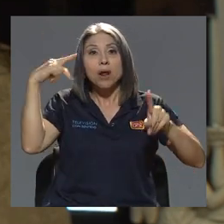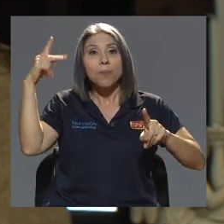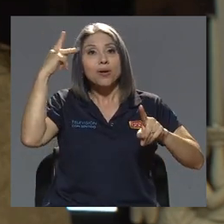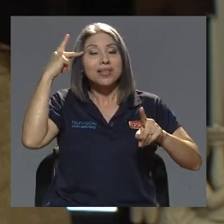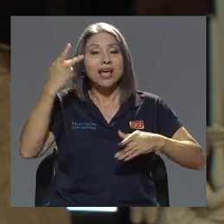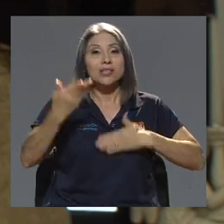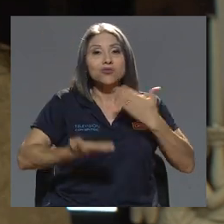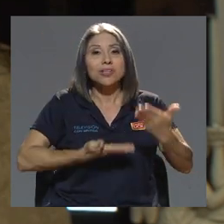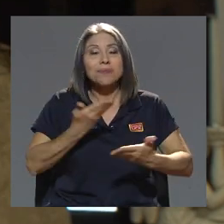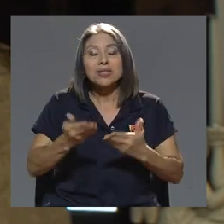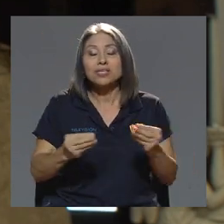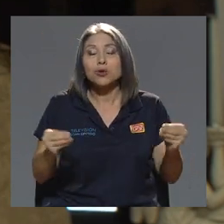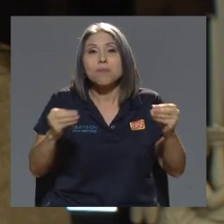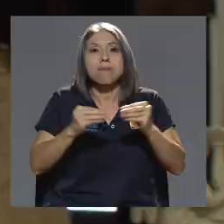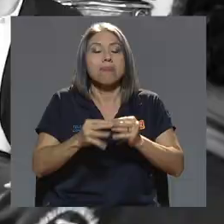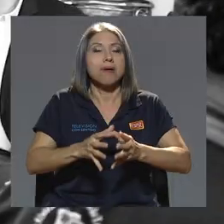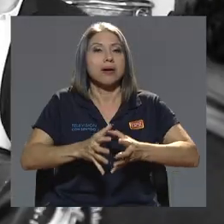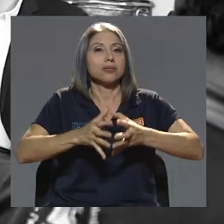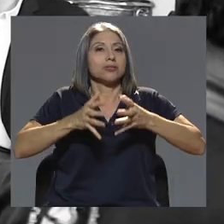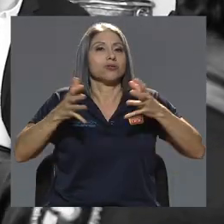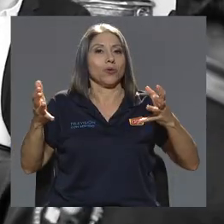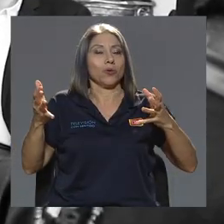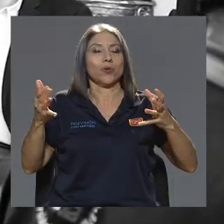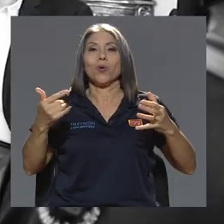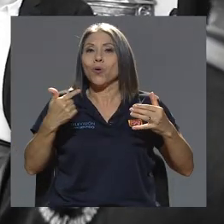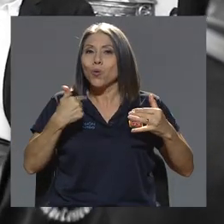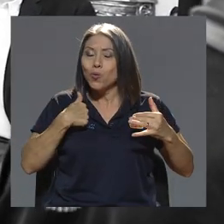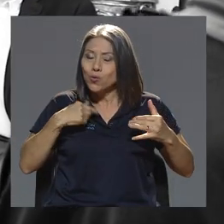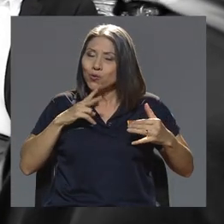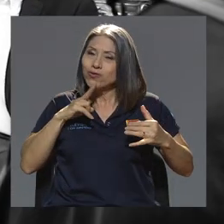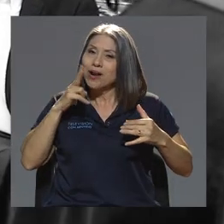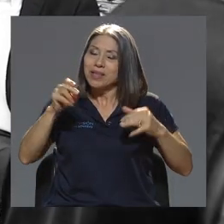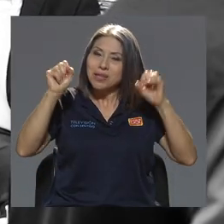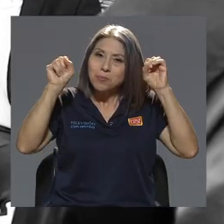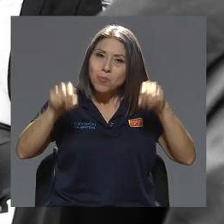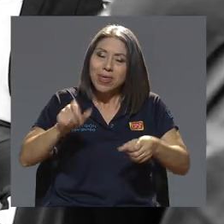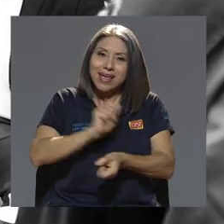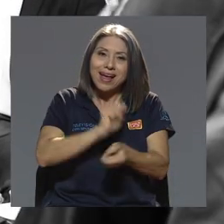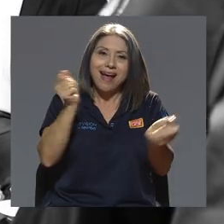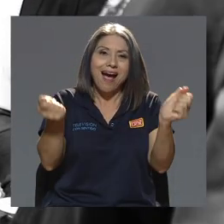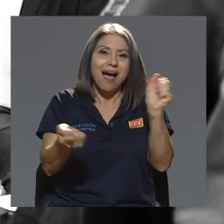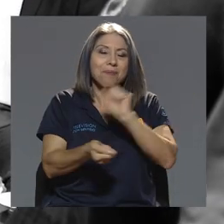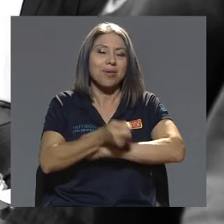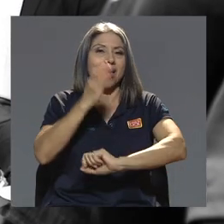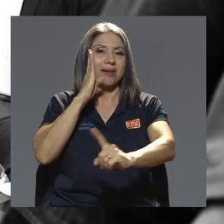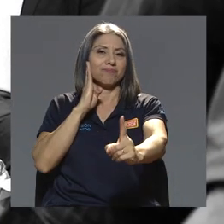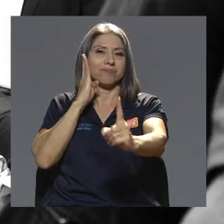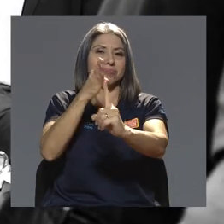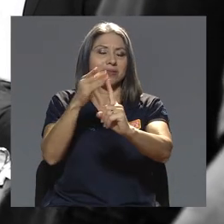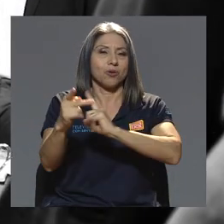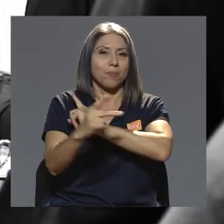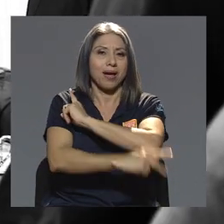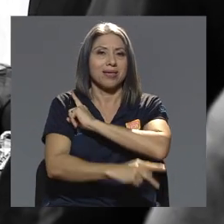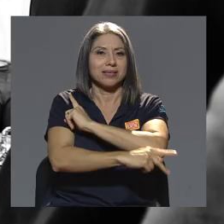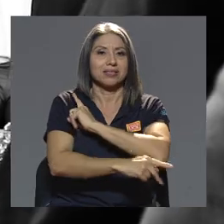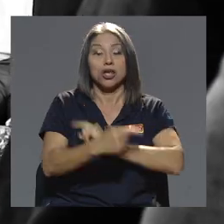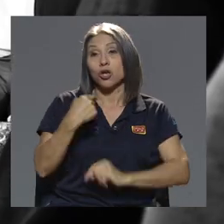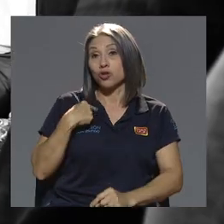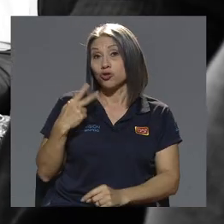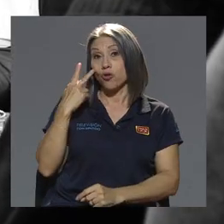mayor en el cual uno puede realmente cambiar el rumbo de un país. Yo veo que Rafael